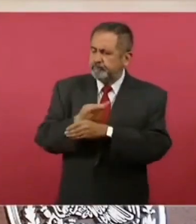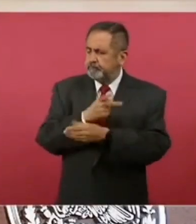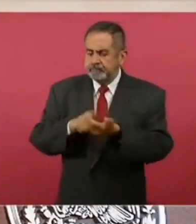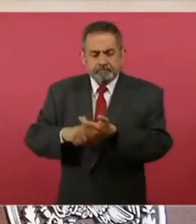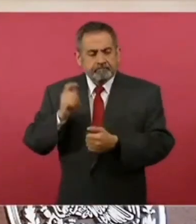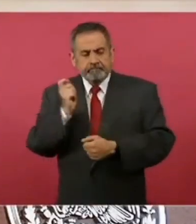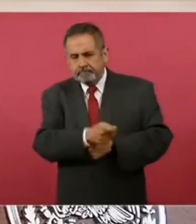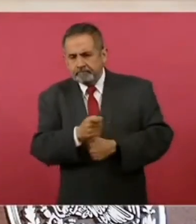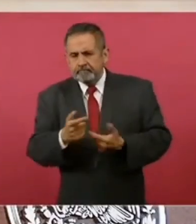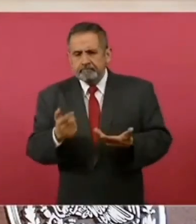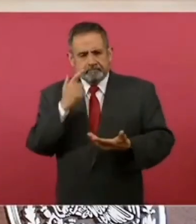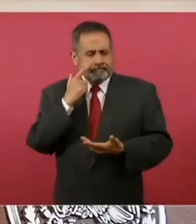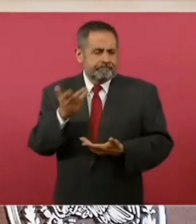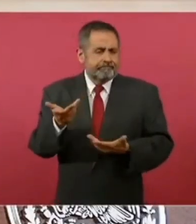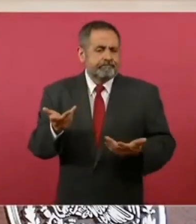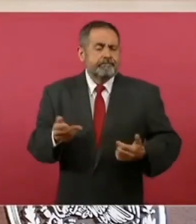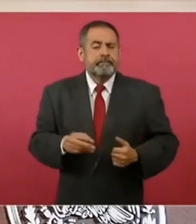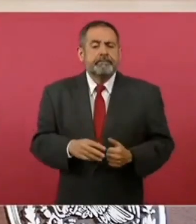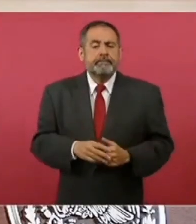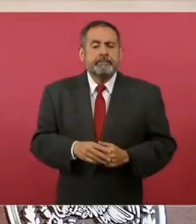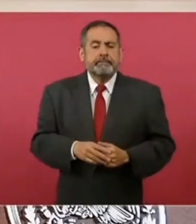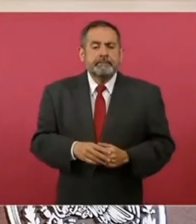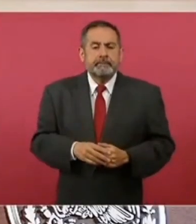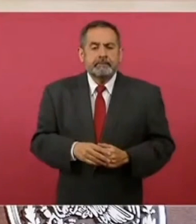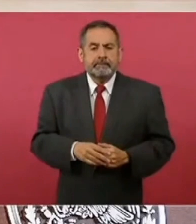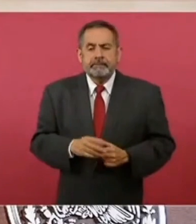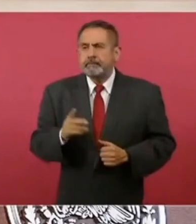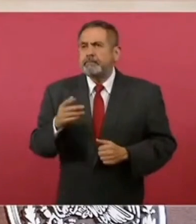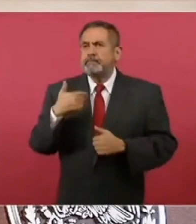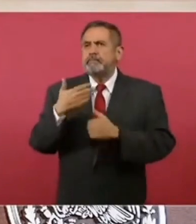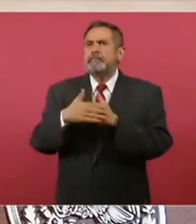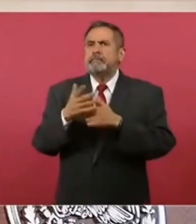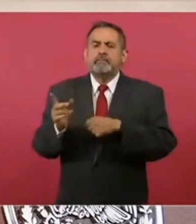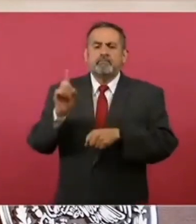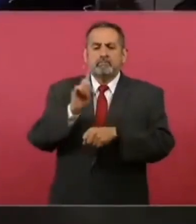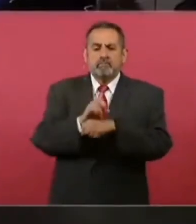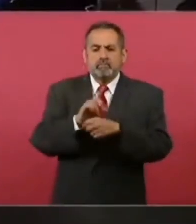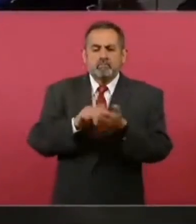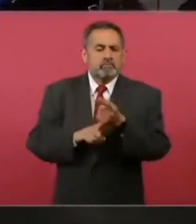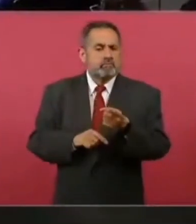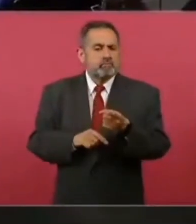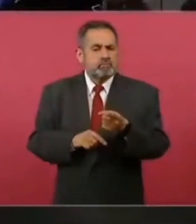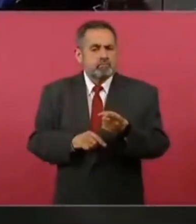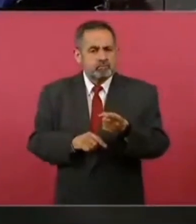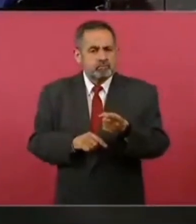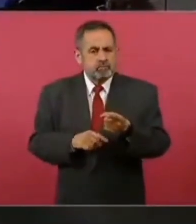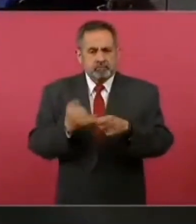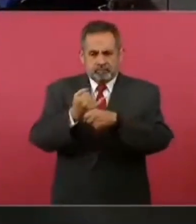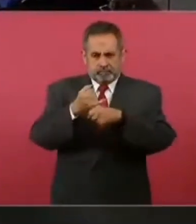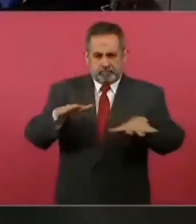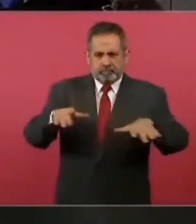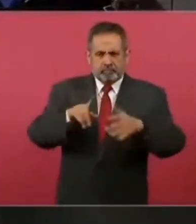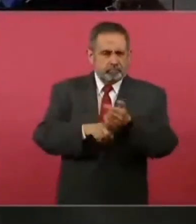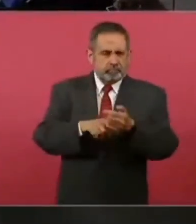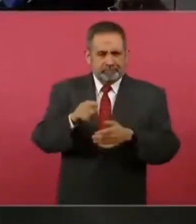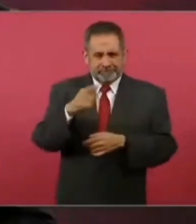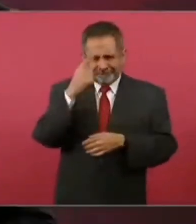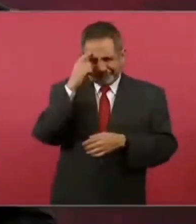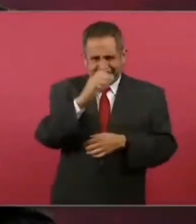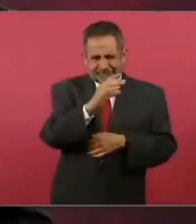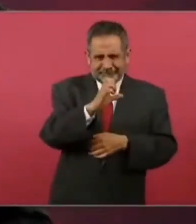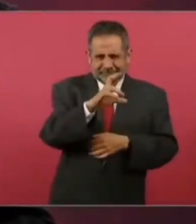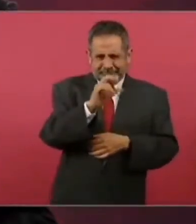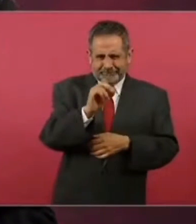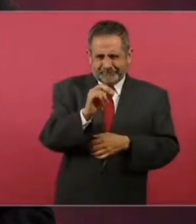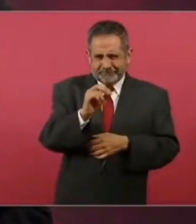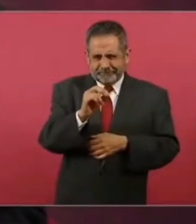ya sea el día de la información sobre cero impunidad